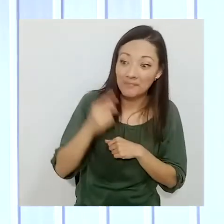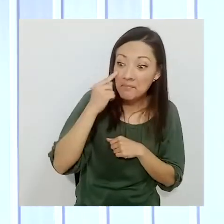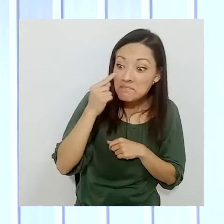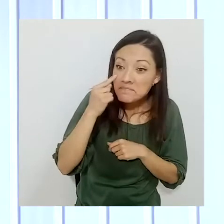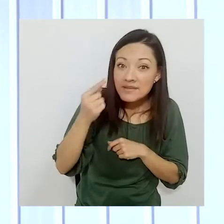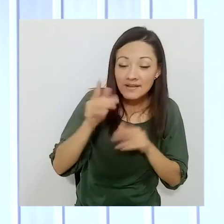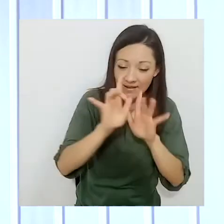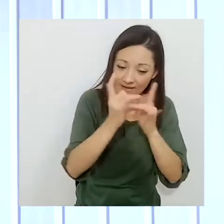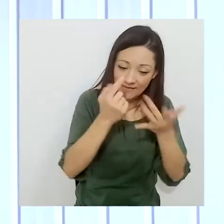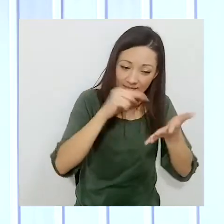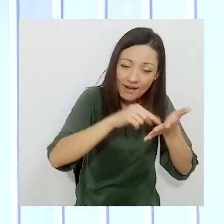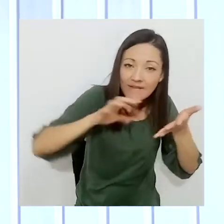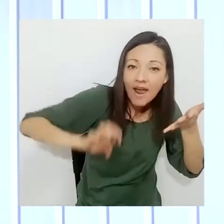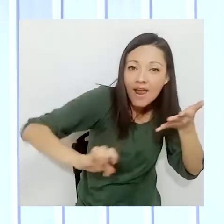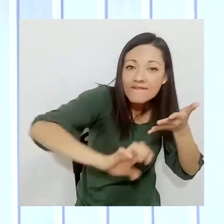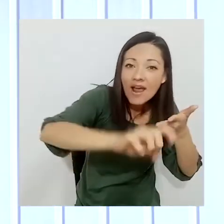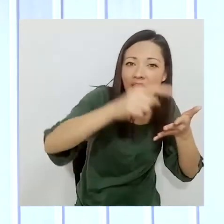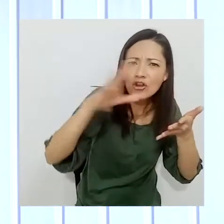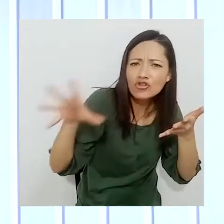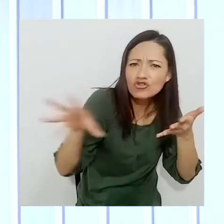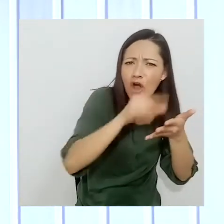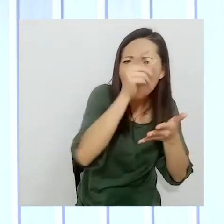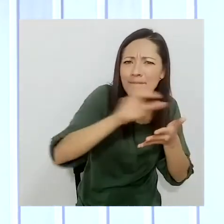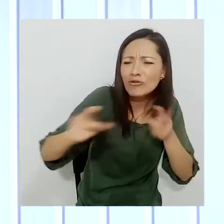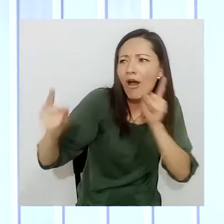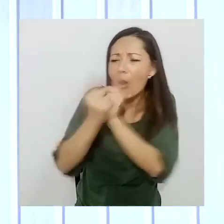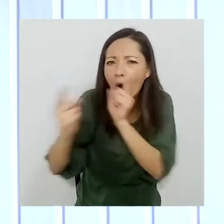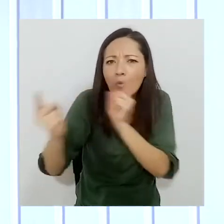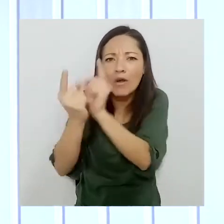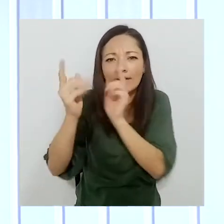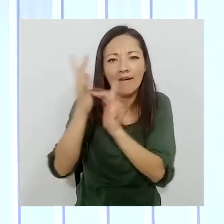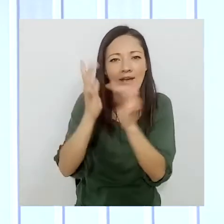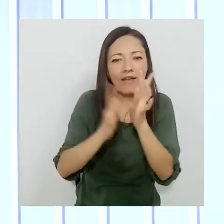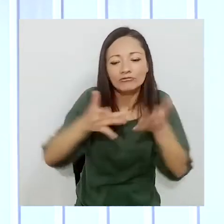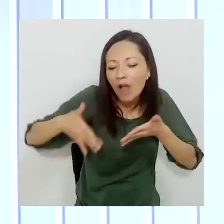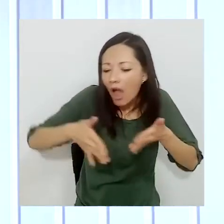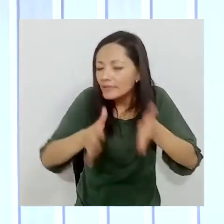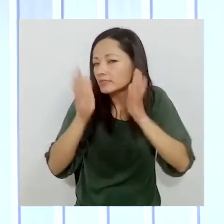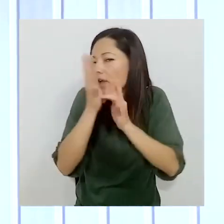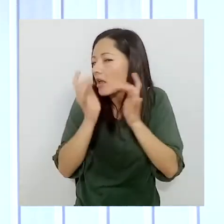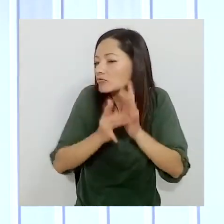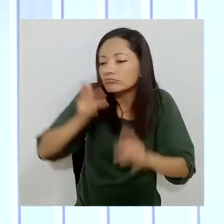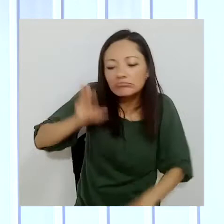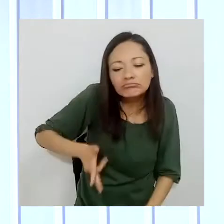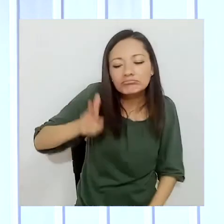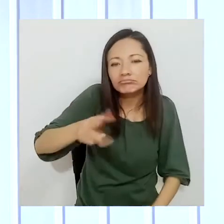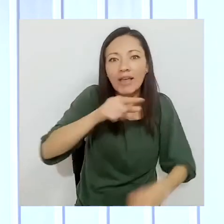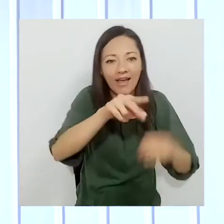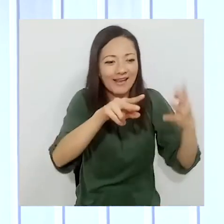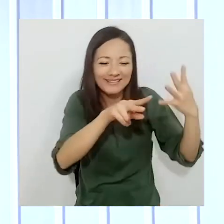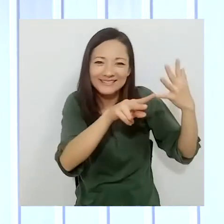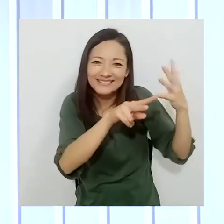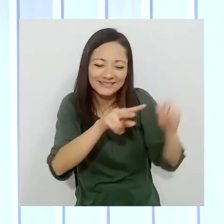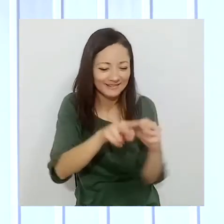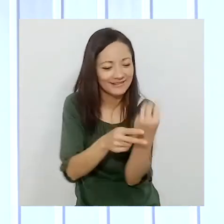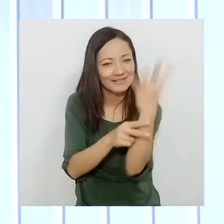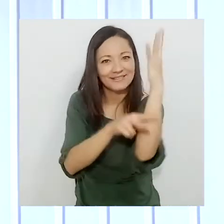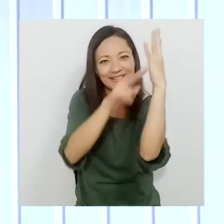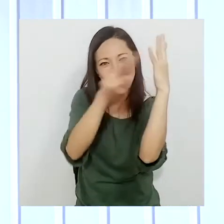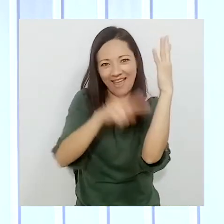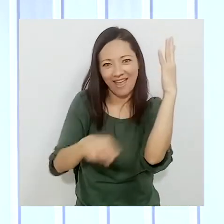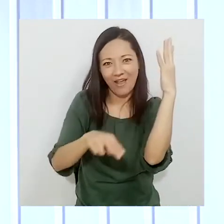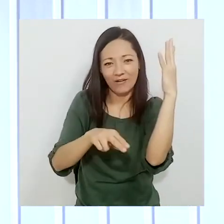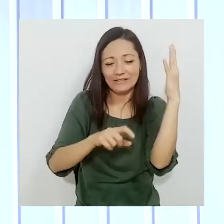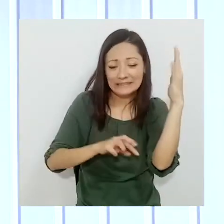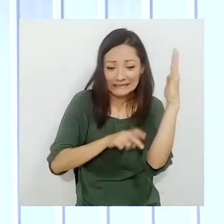los evangelios, que se encuentran con Jesús por el camino. Jesús va caminando, Zaqueo sale corriendo, se sube al árbol para